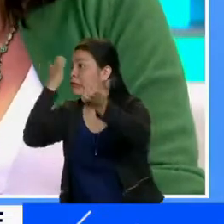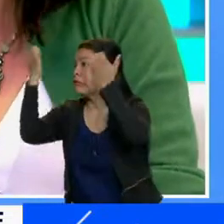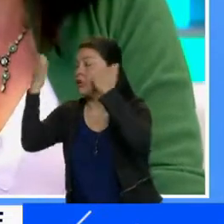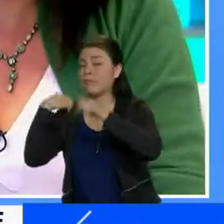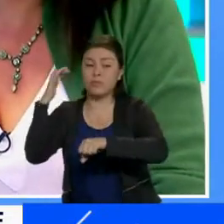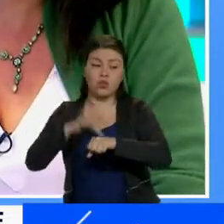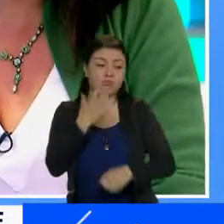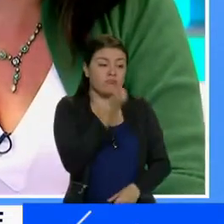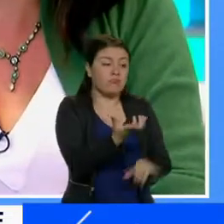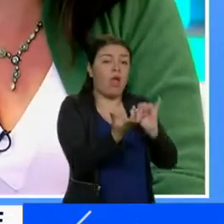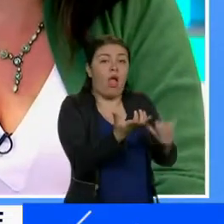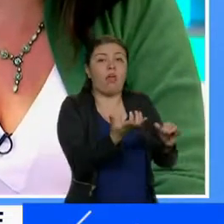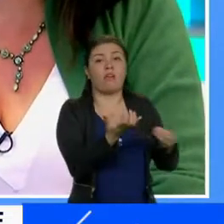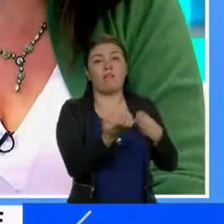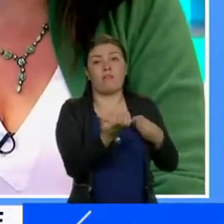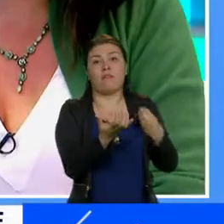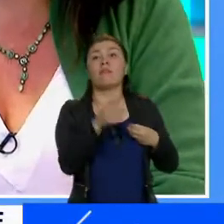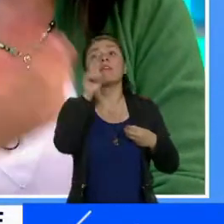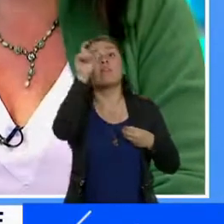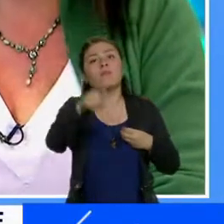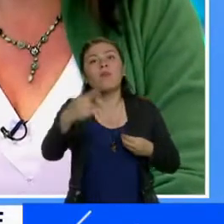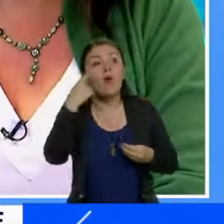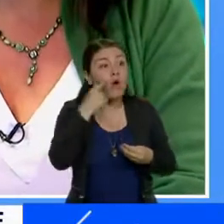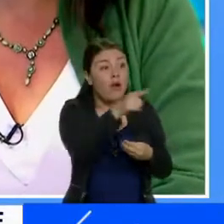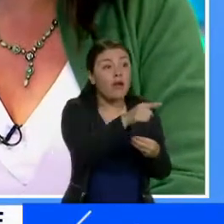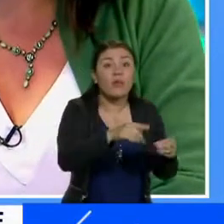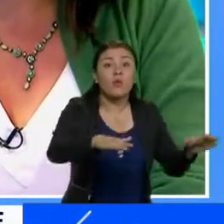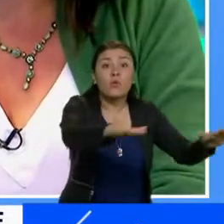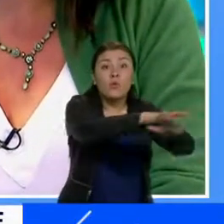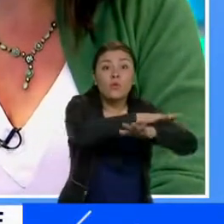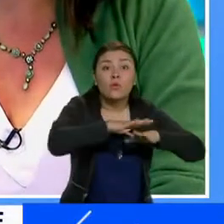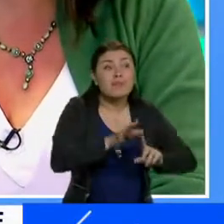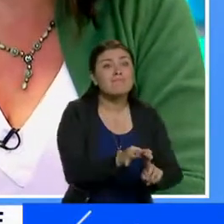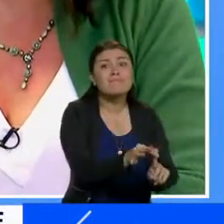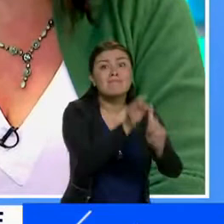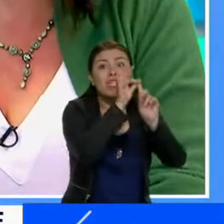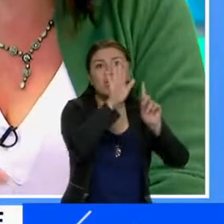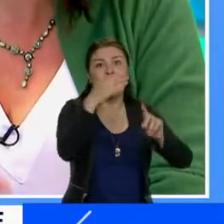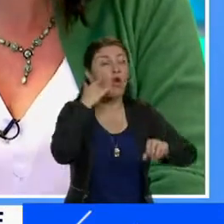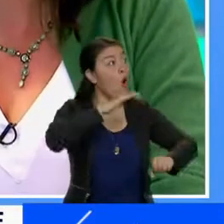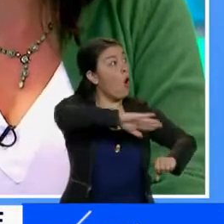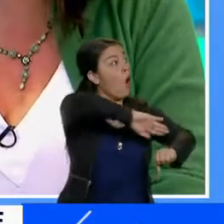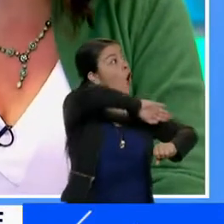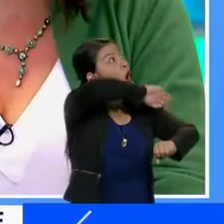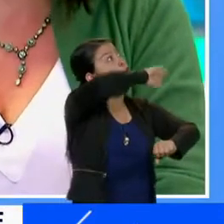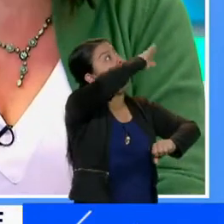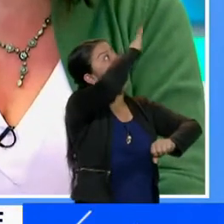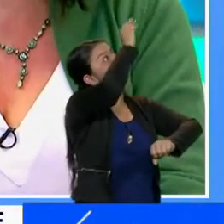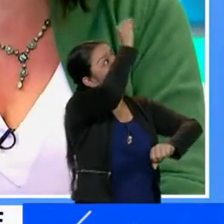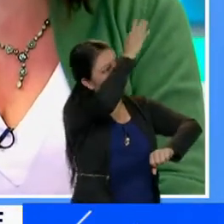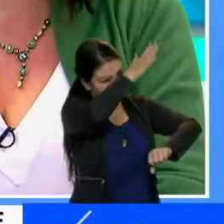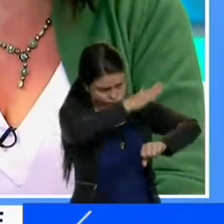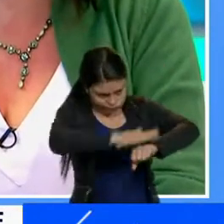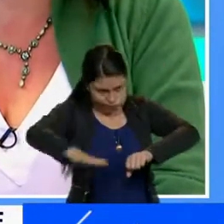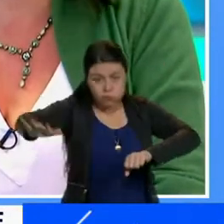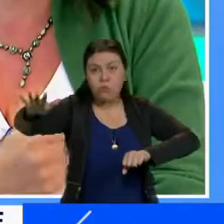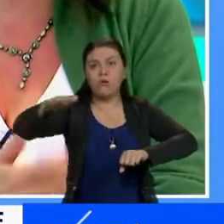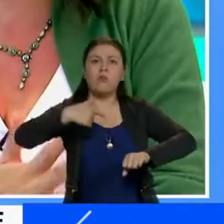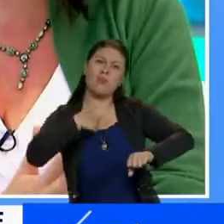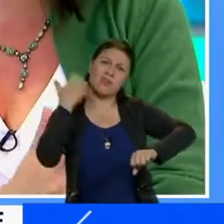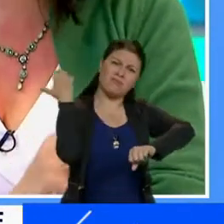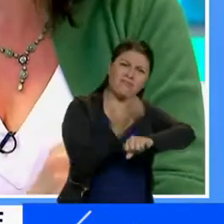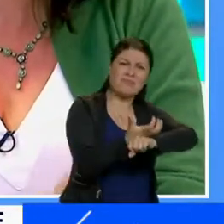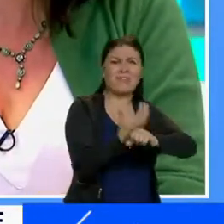zonas de protección, se tienen que tomar muy en serio. Estos lugares con estas pendientes tan altas, pues son suelos de protección que el